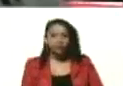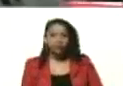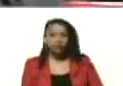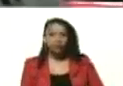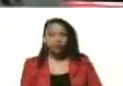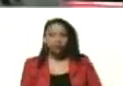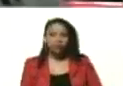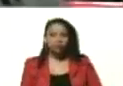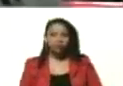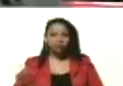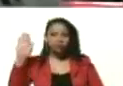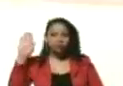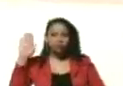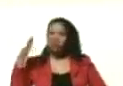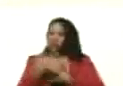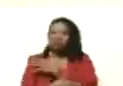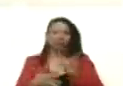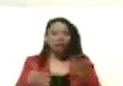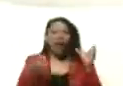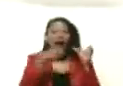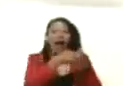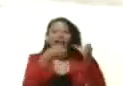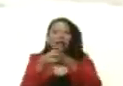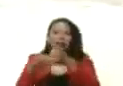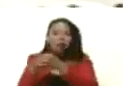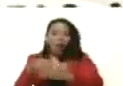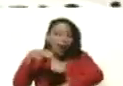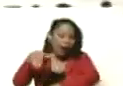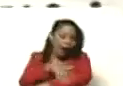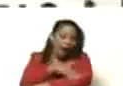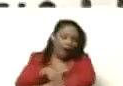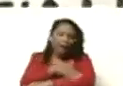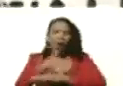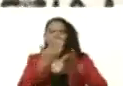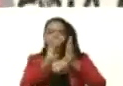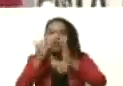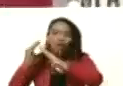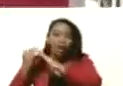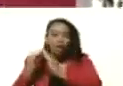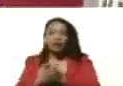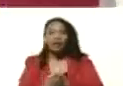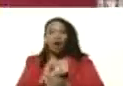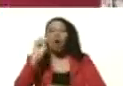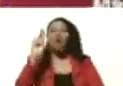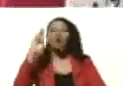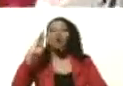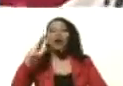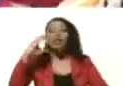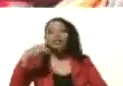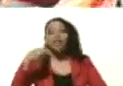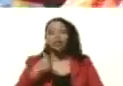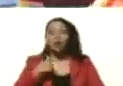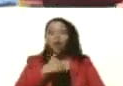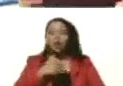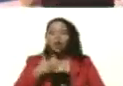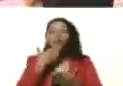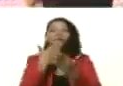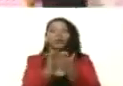la juramentación de los equipos de calle, de comunidades y de VCH. Yo quiero pedirle a